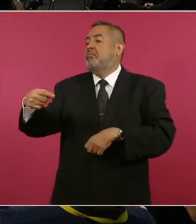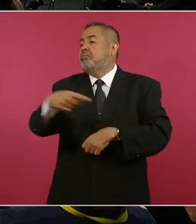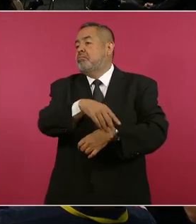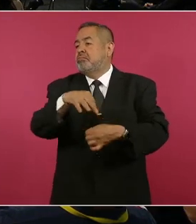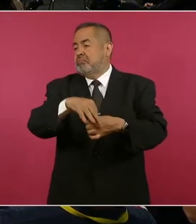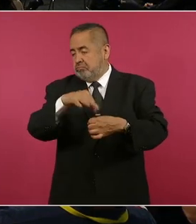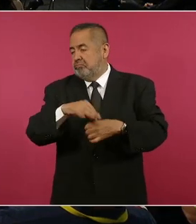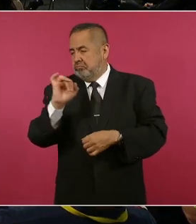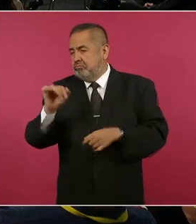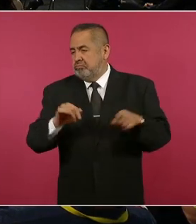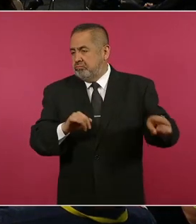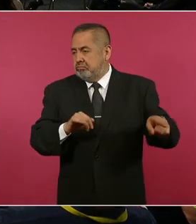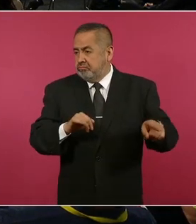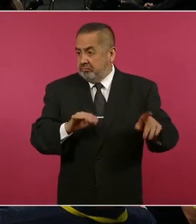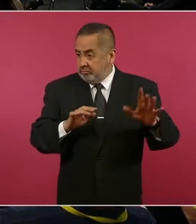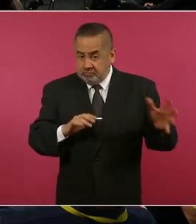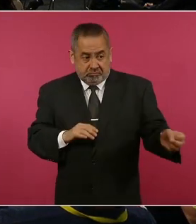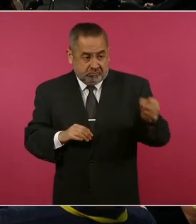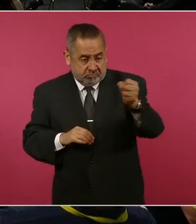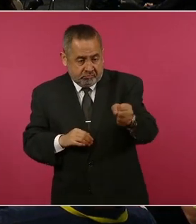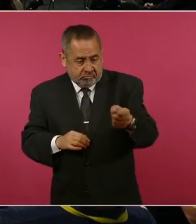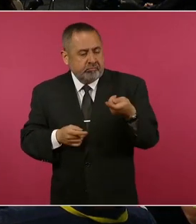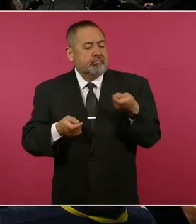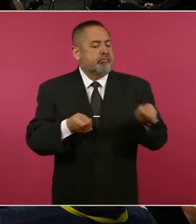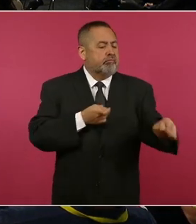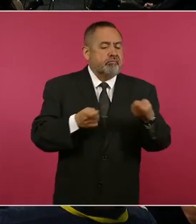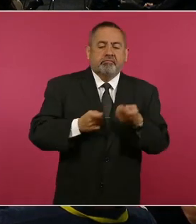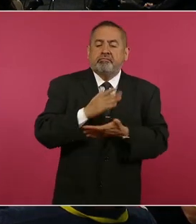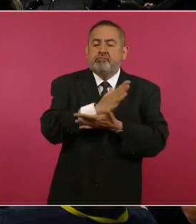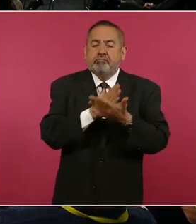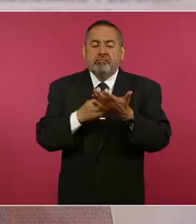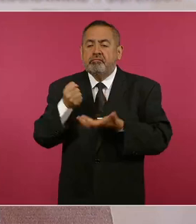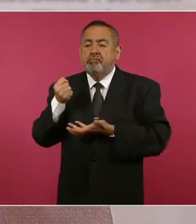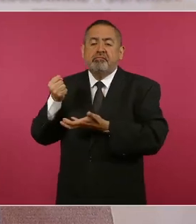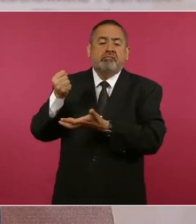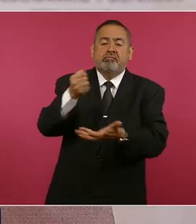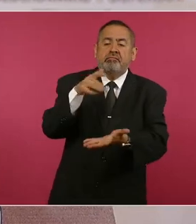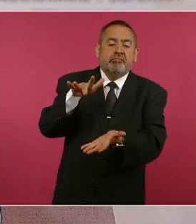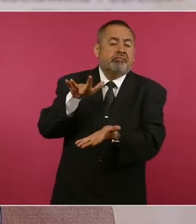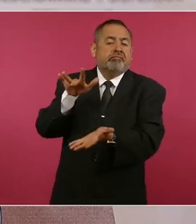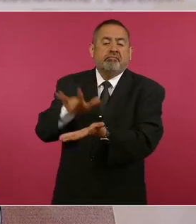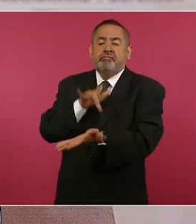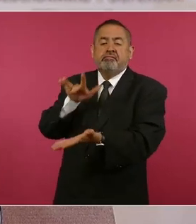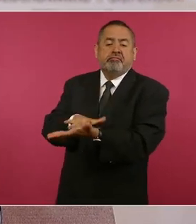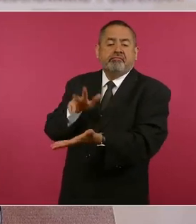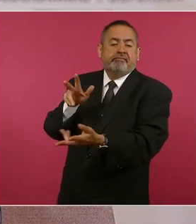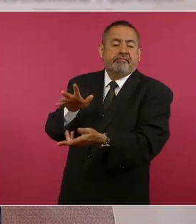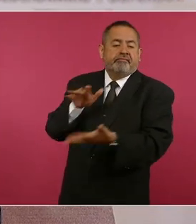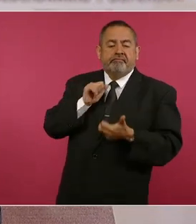y corrupta del presupuesto público, del dinero de todos los mexicanos.